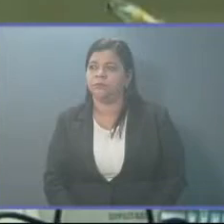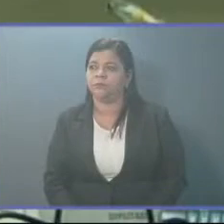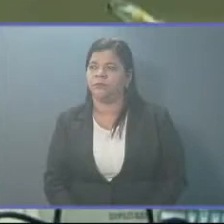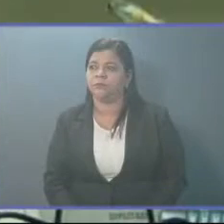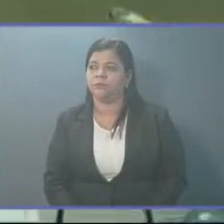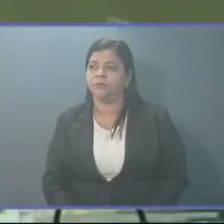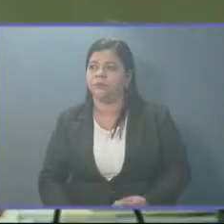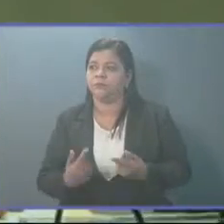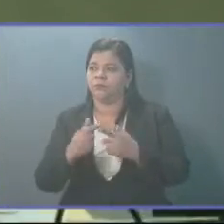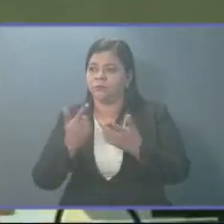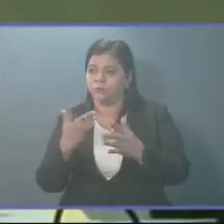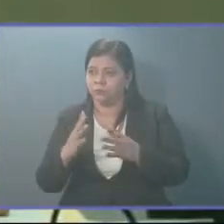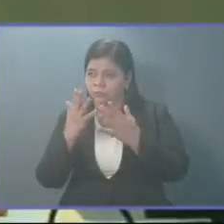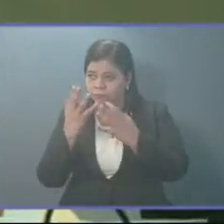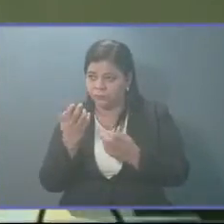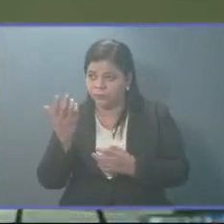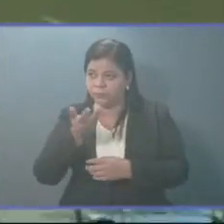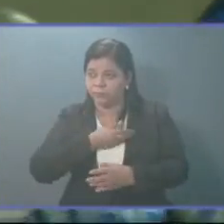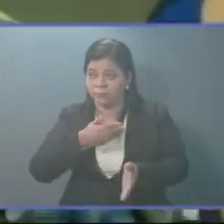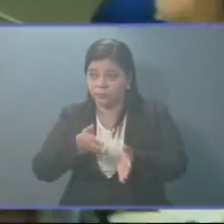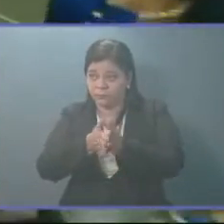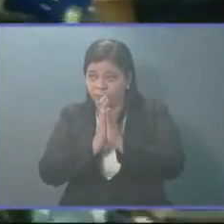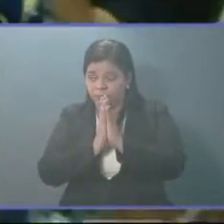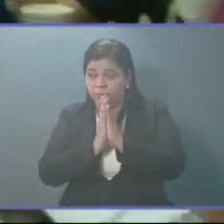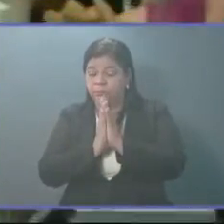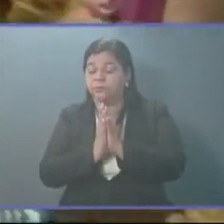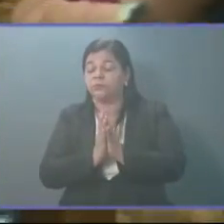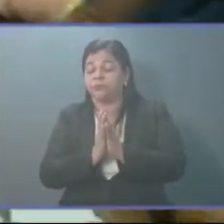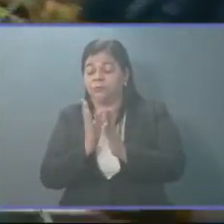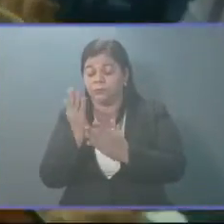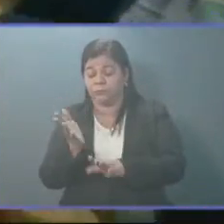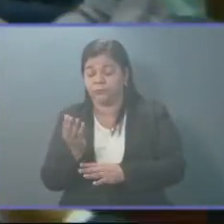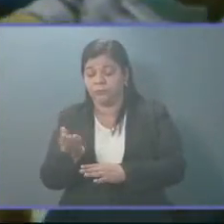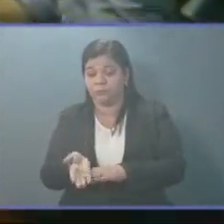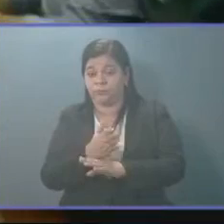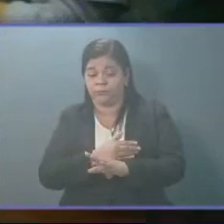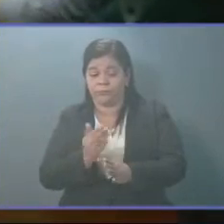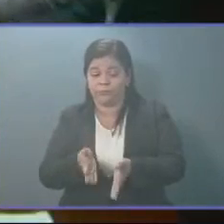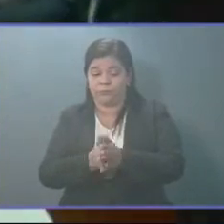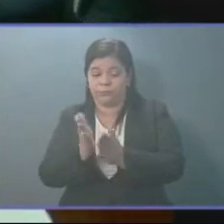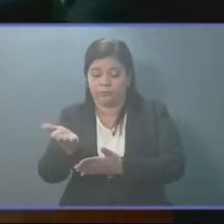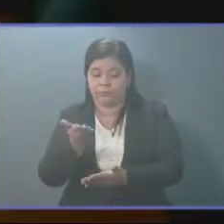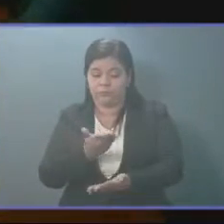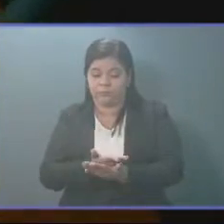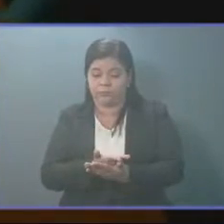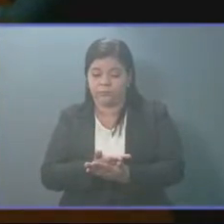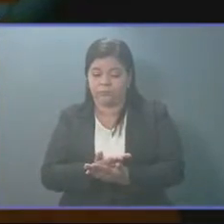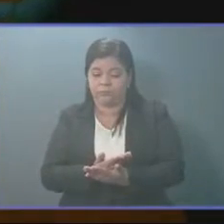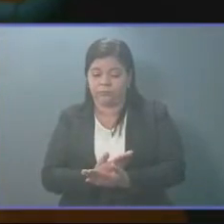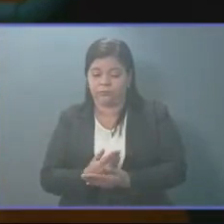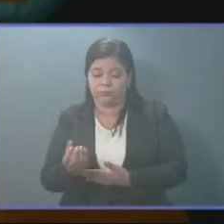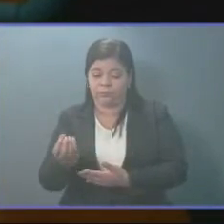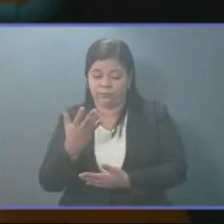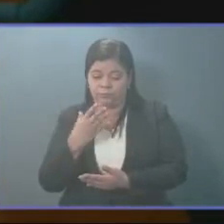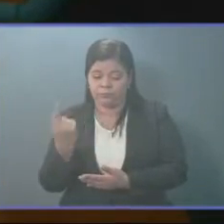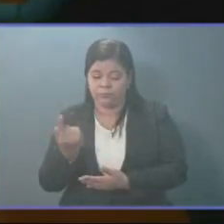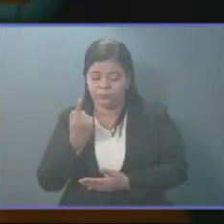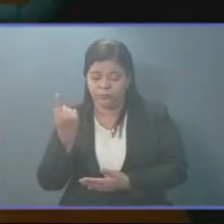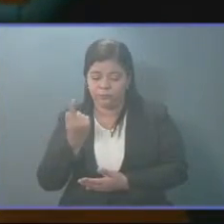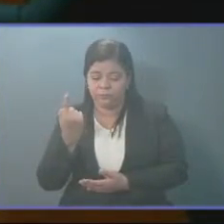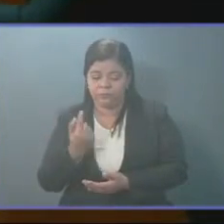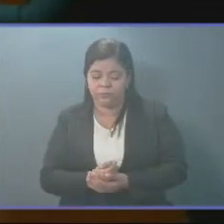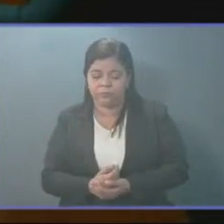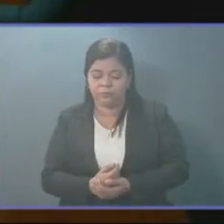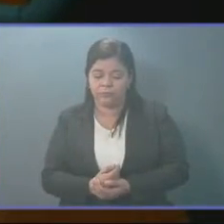No, ellos ya, incluso ellos son los que han mandado la petición. Entonces, ahí solo serían de